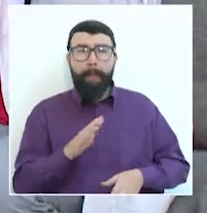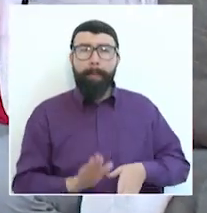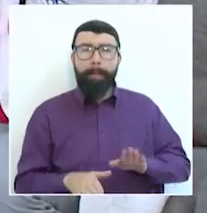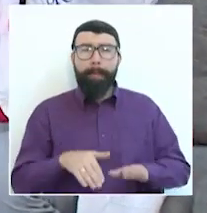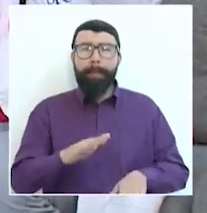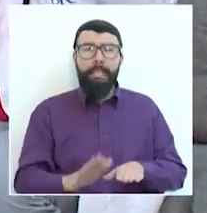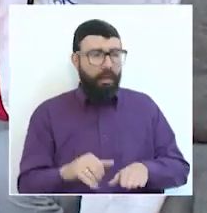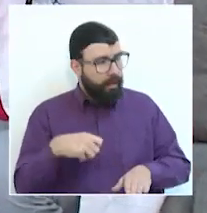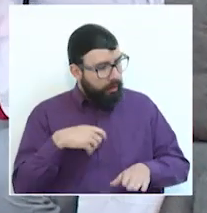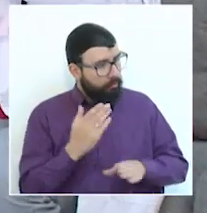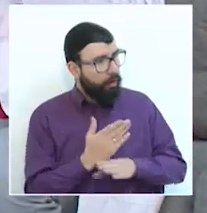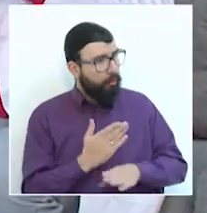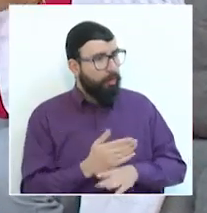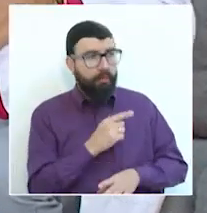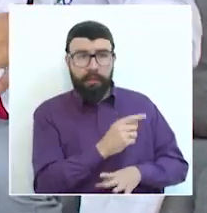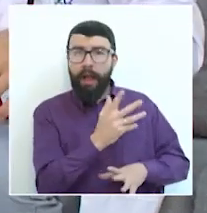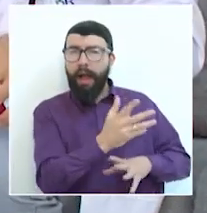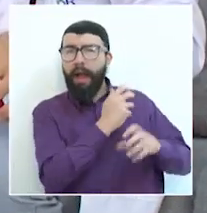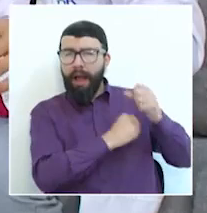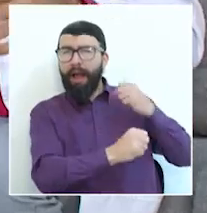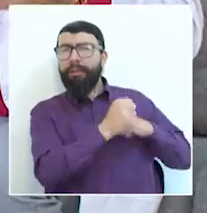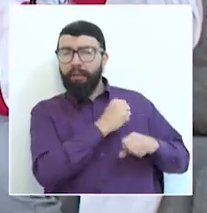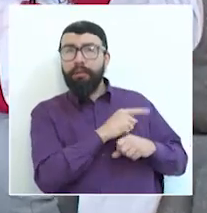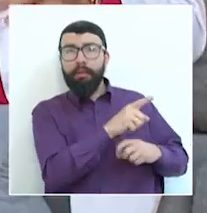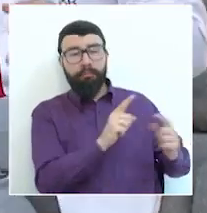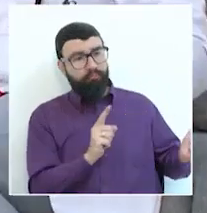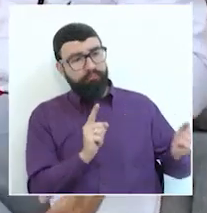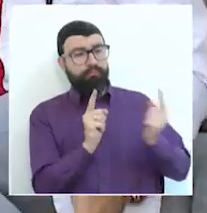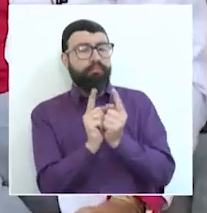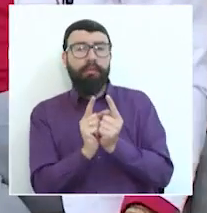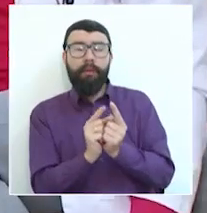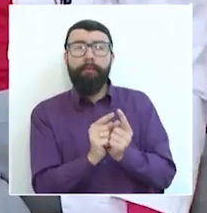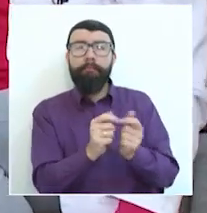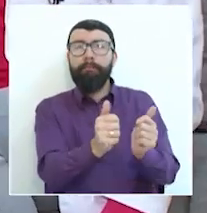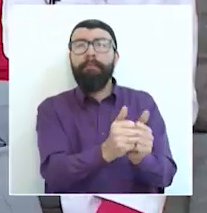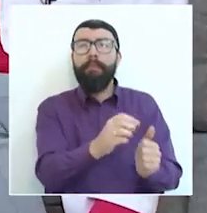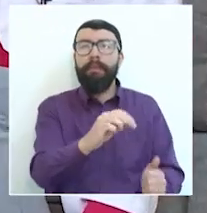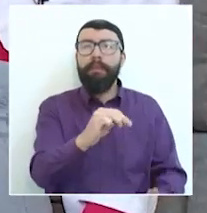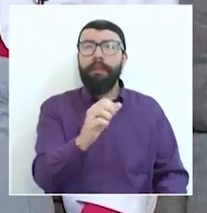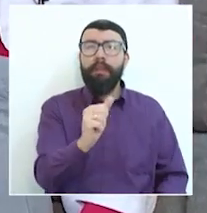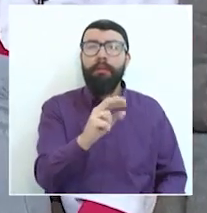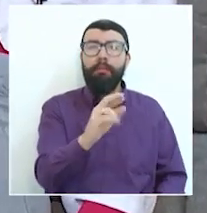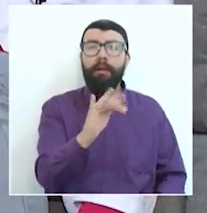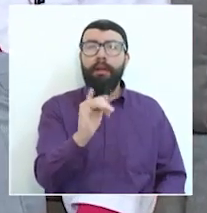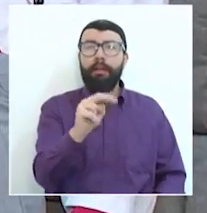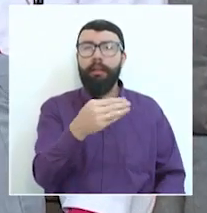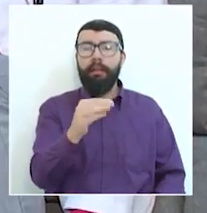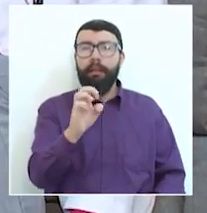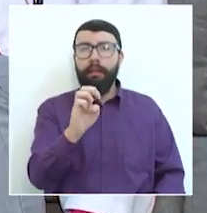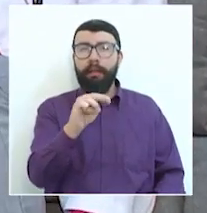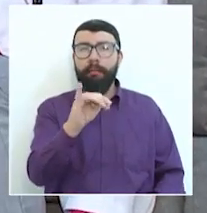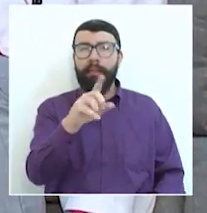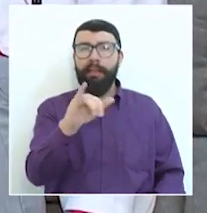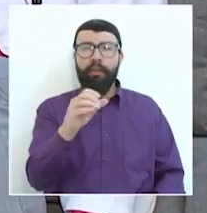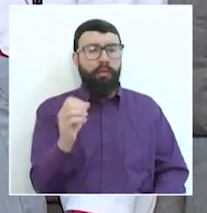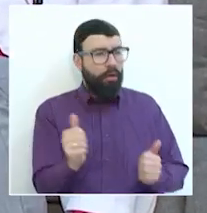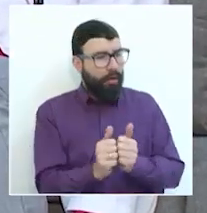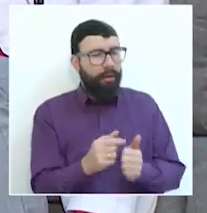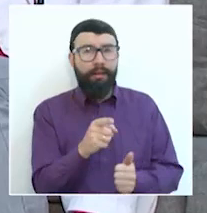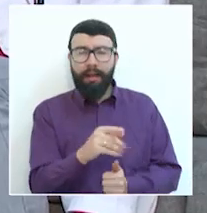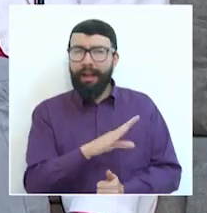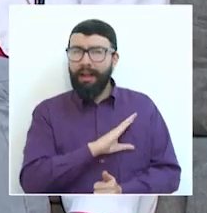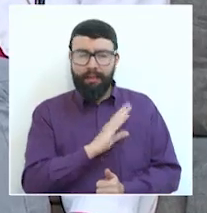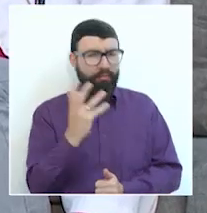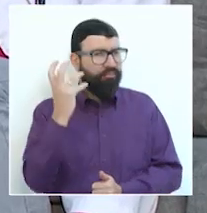Bueno, hace algunos años él vino con Martín Emilio, con un gran amigo que también me acompañó mucho en la alcaldía y tenía